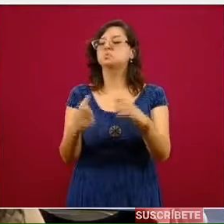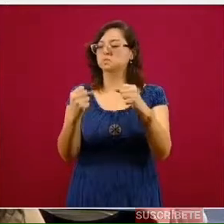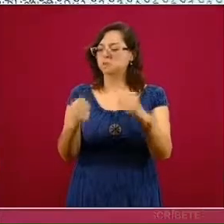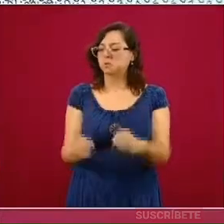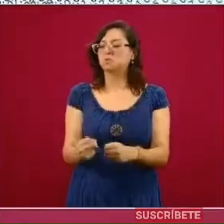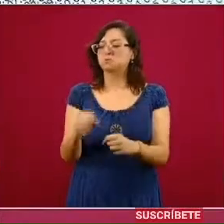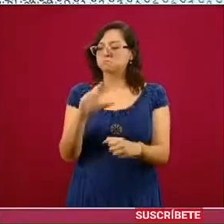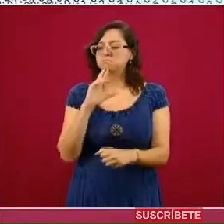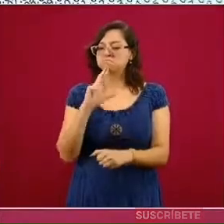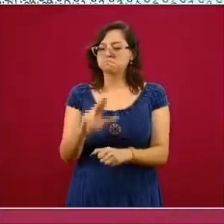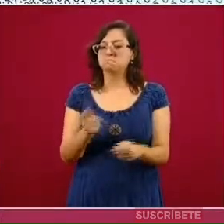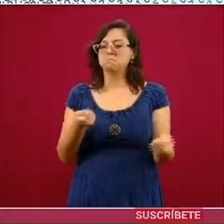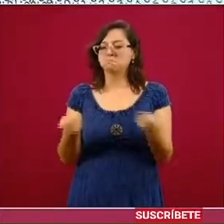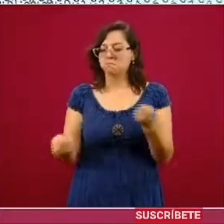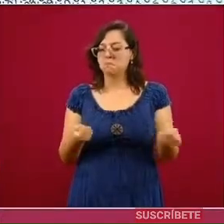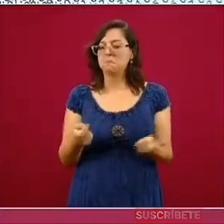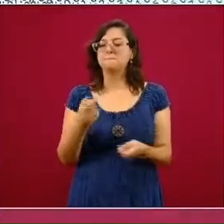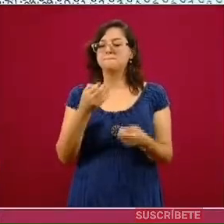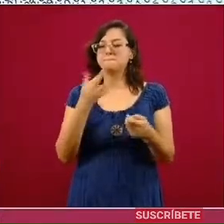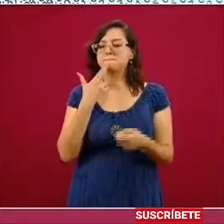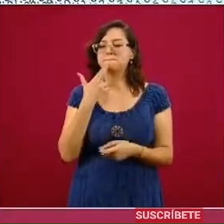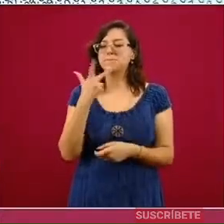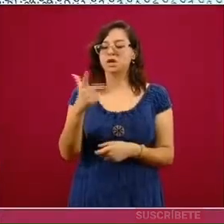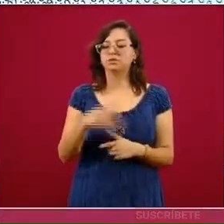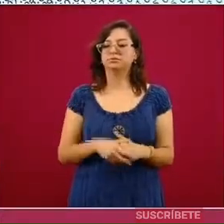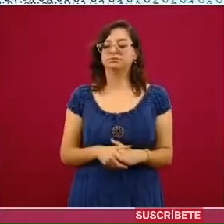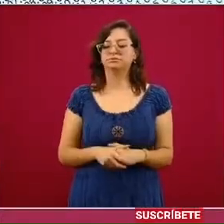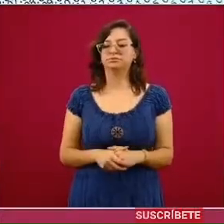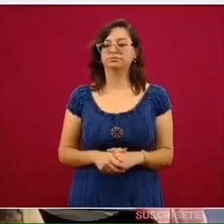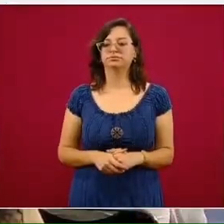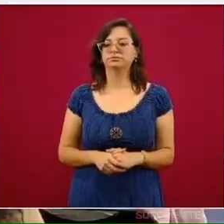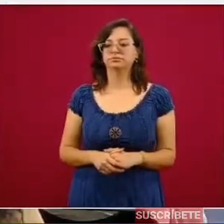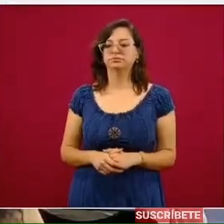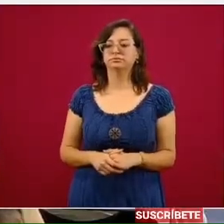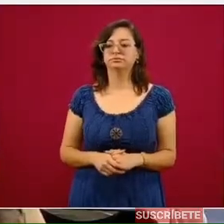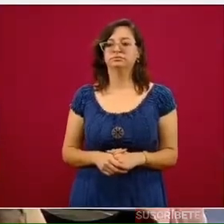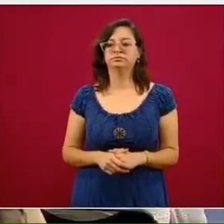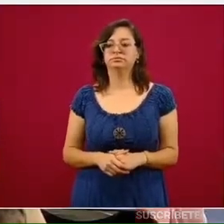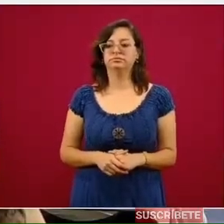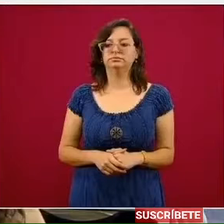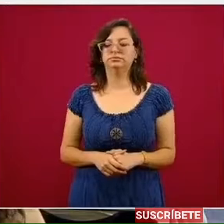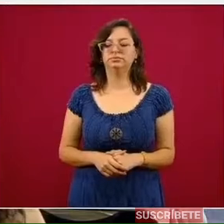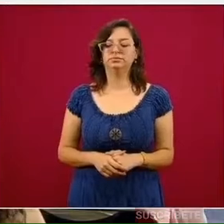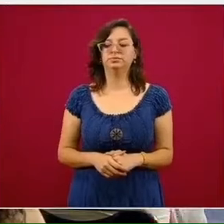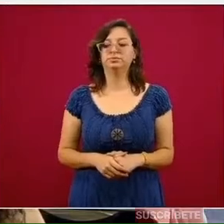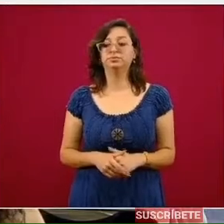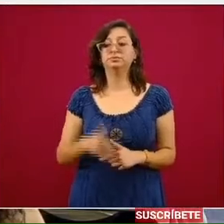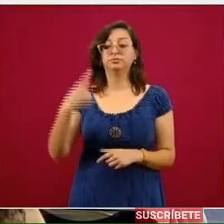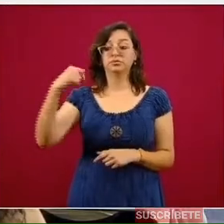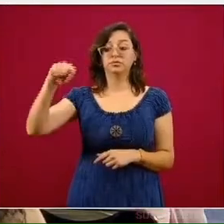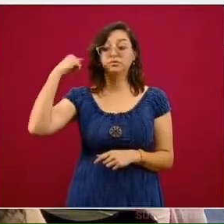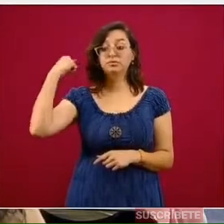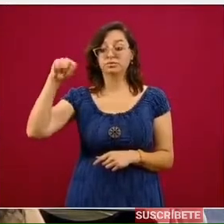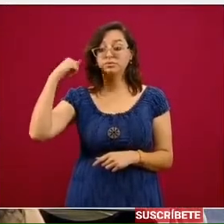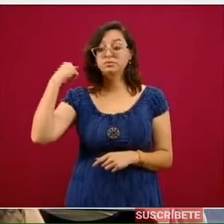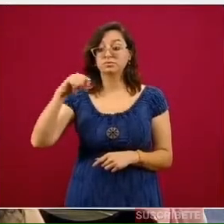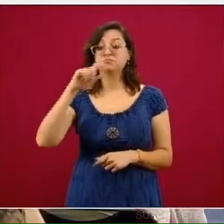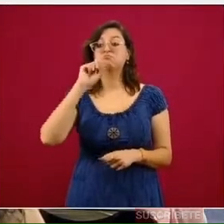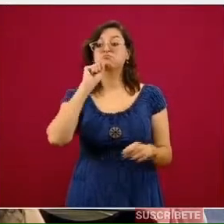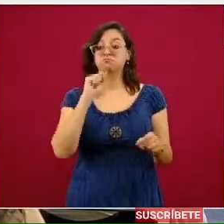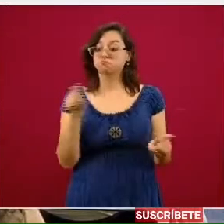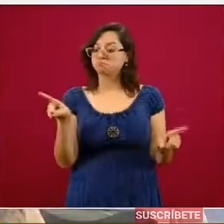tener buenos resultados para controlar la transmisión. Veamos la siguiente diapositiva. Tabasco, también